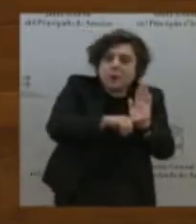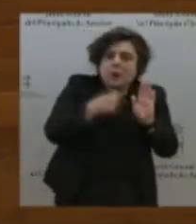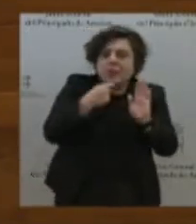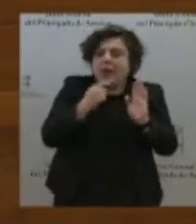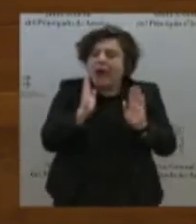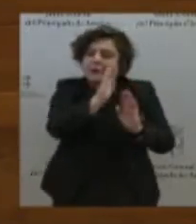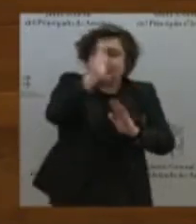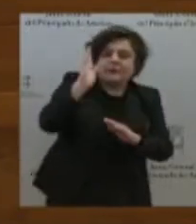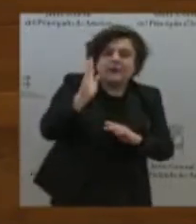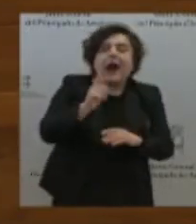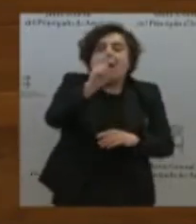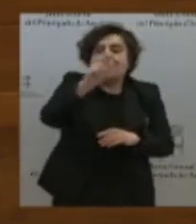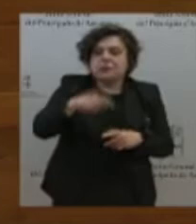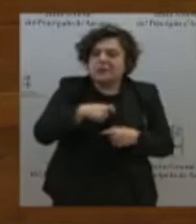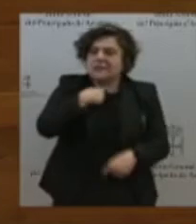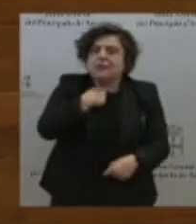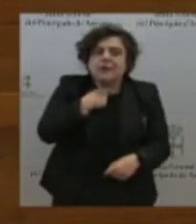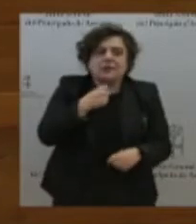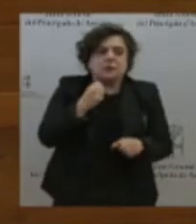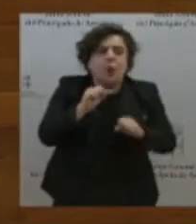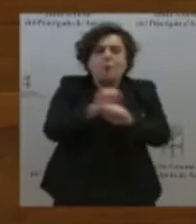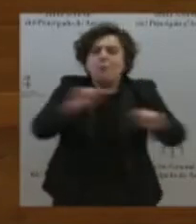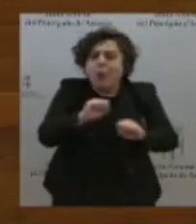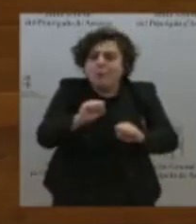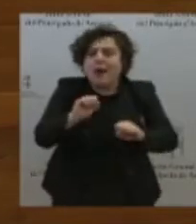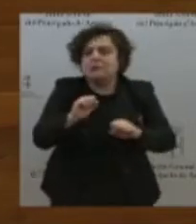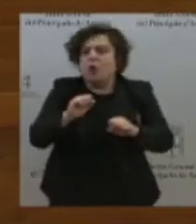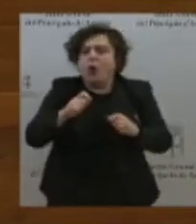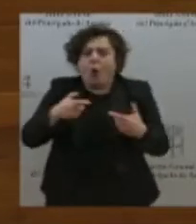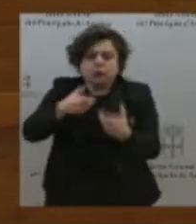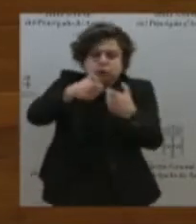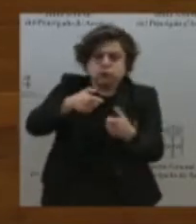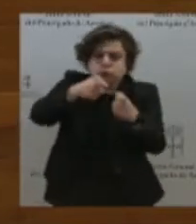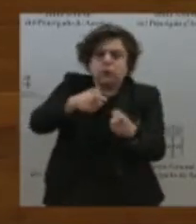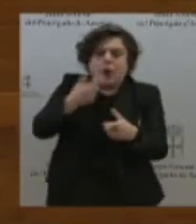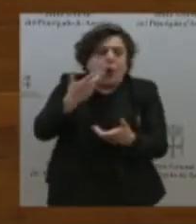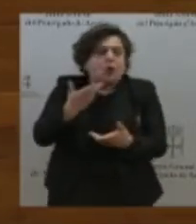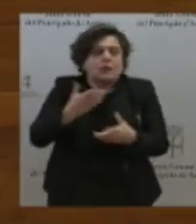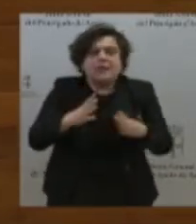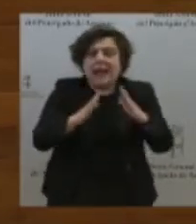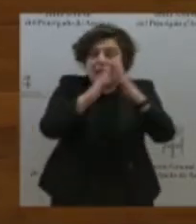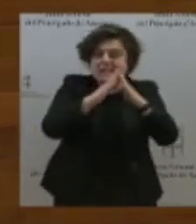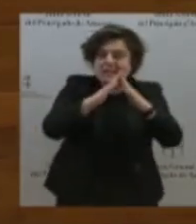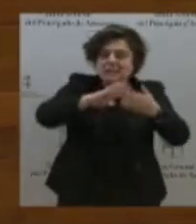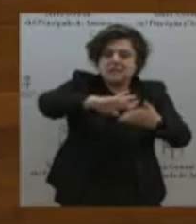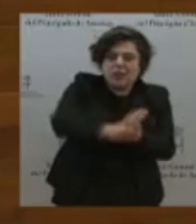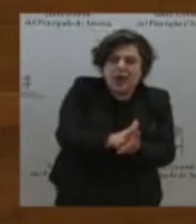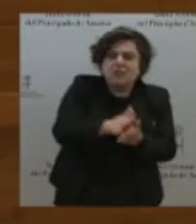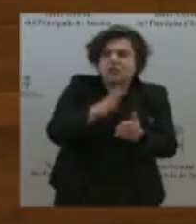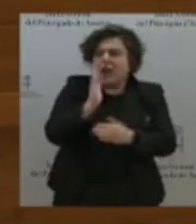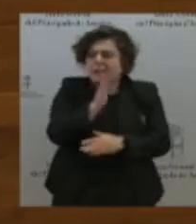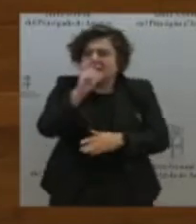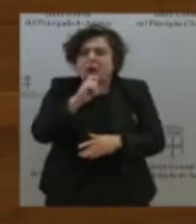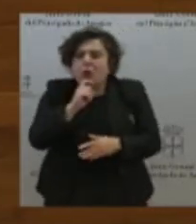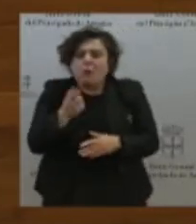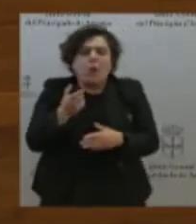un registro de los daños causados en viviendas y otros bienes públicos y privados.